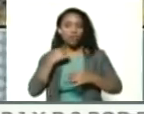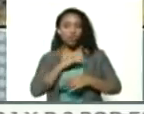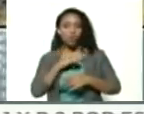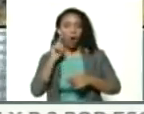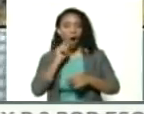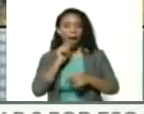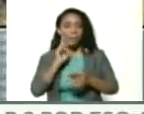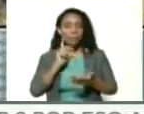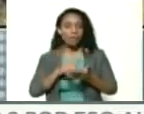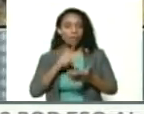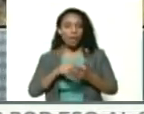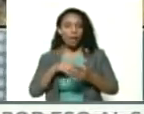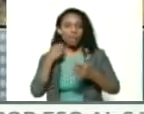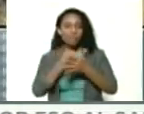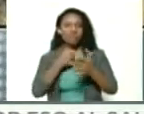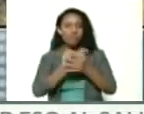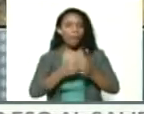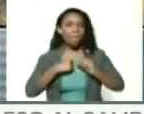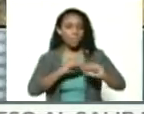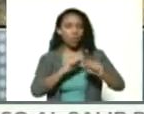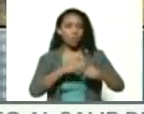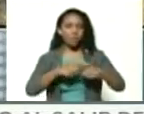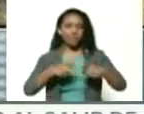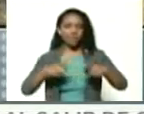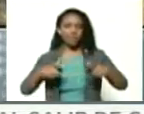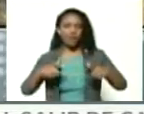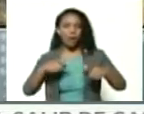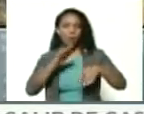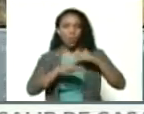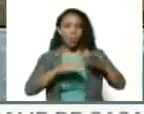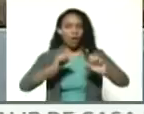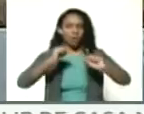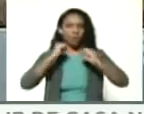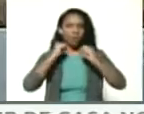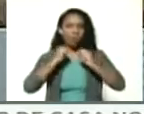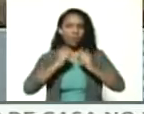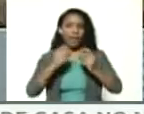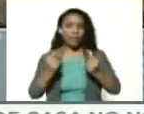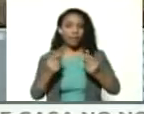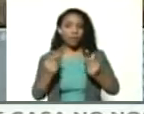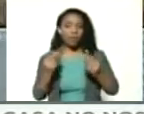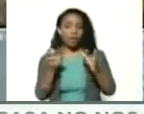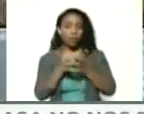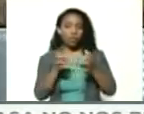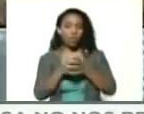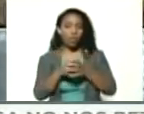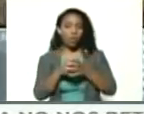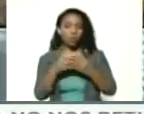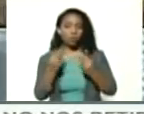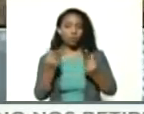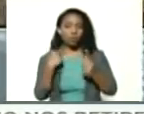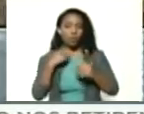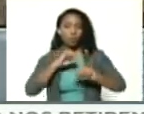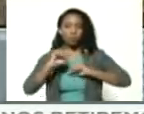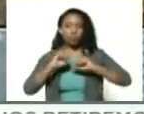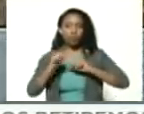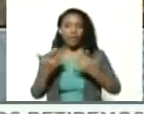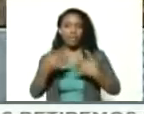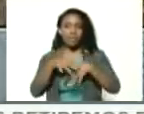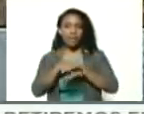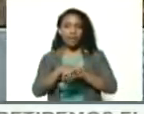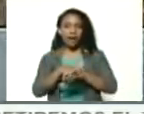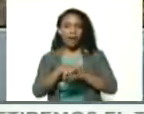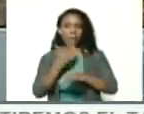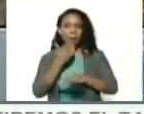presentes, combatiendo. Hemos incrementado el pie de fuerza, la activación de esta brigada ligera de acción rápida, integral,